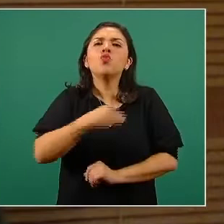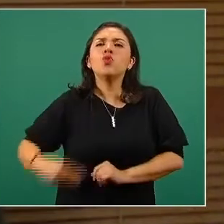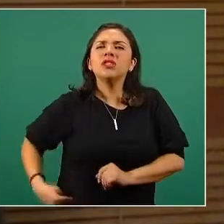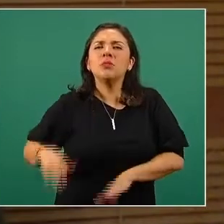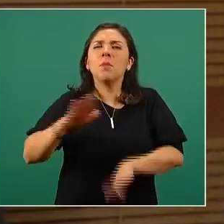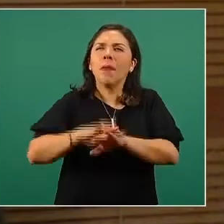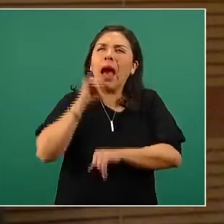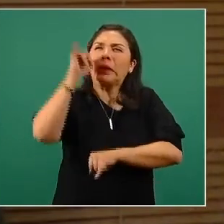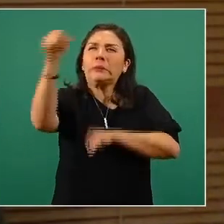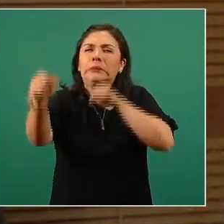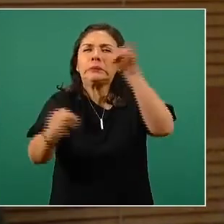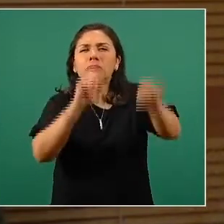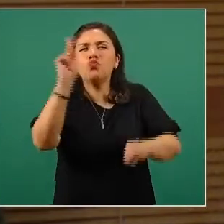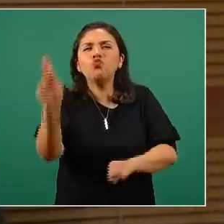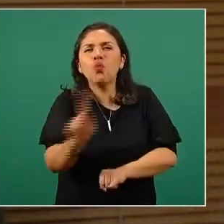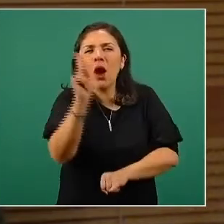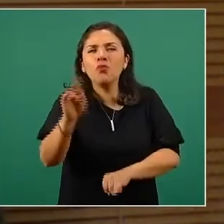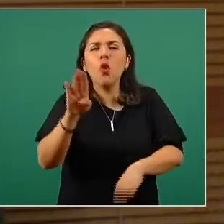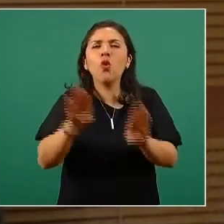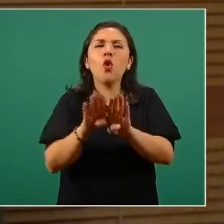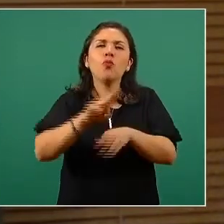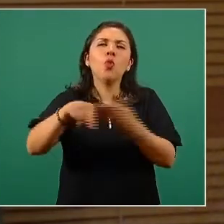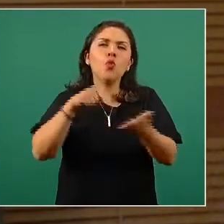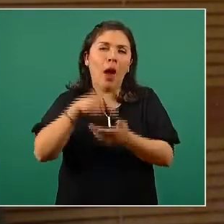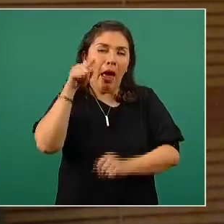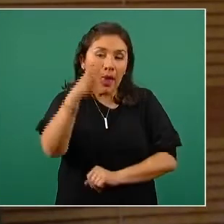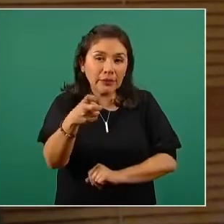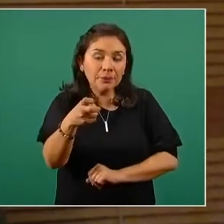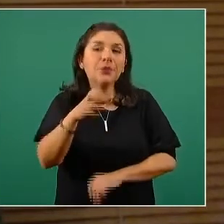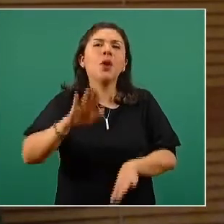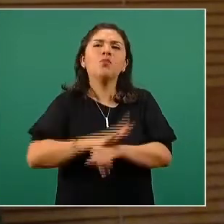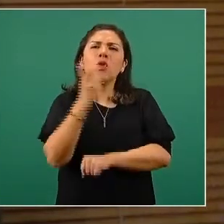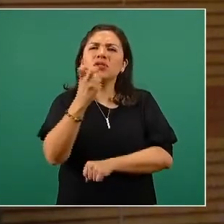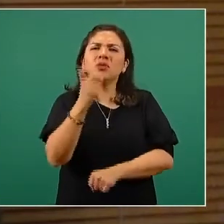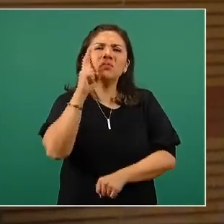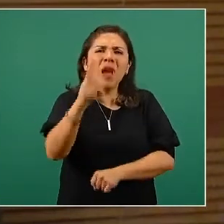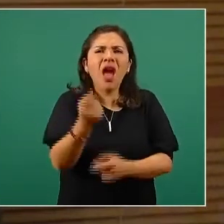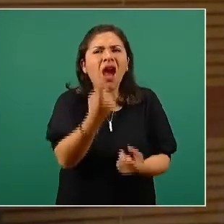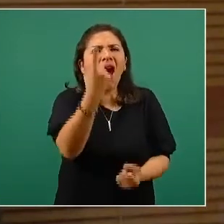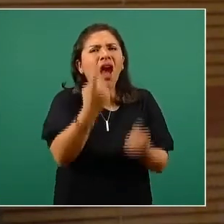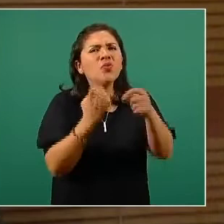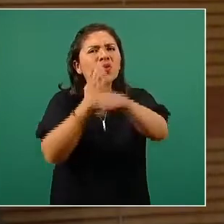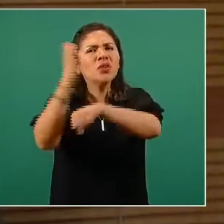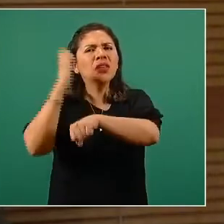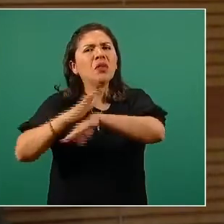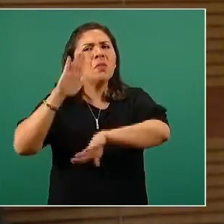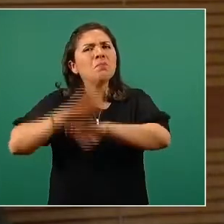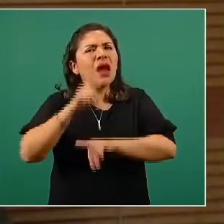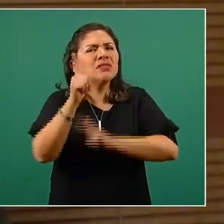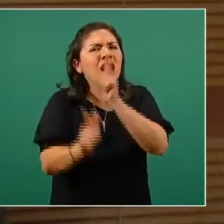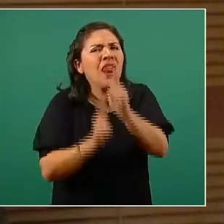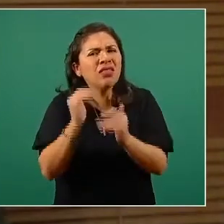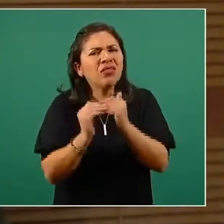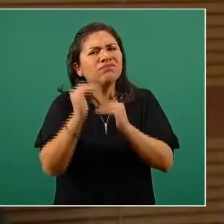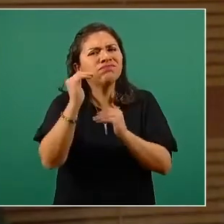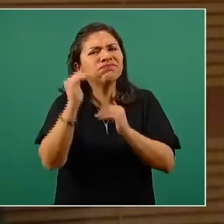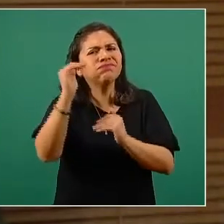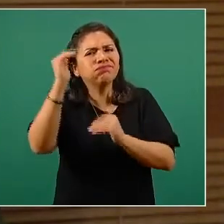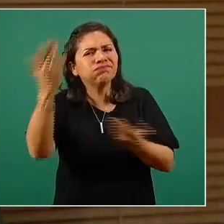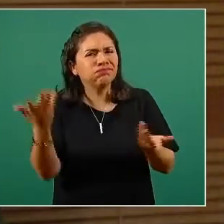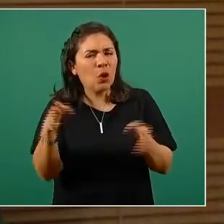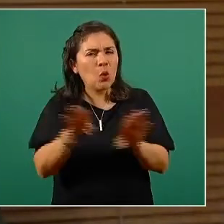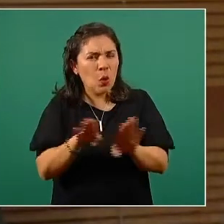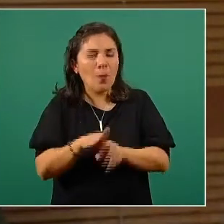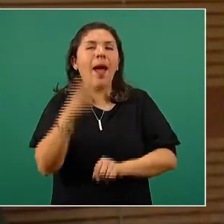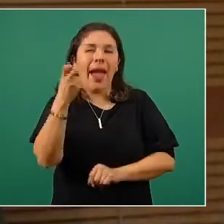se definieron los puntos de vacunación, y es por eso que vemos algunos estados todavía con un avance menor en la